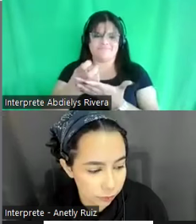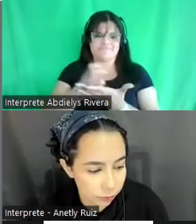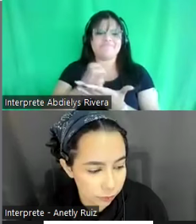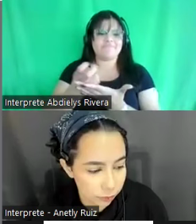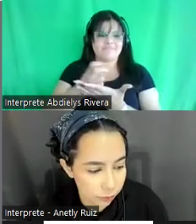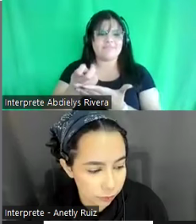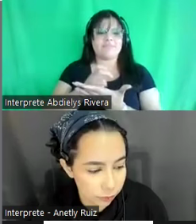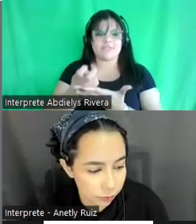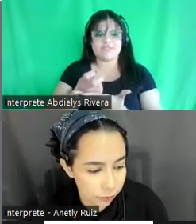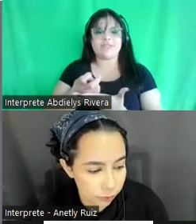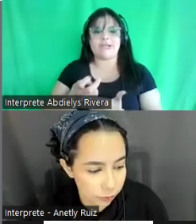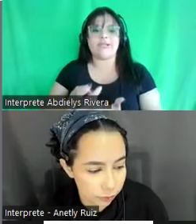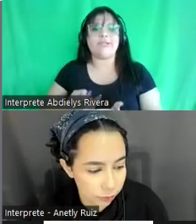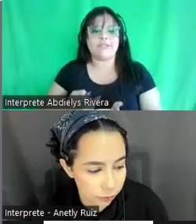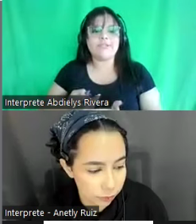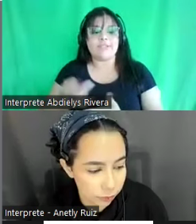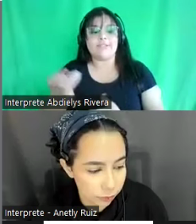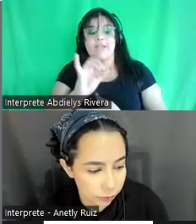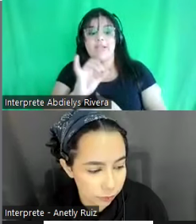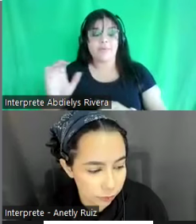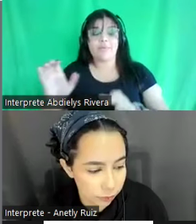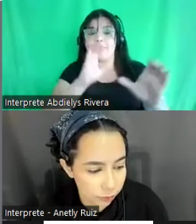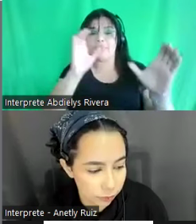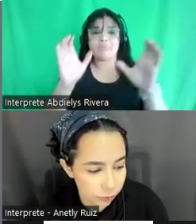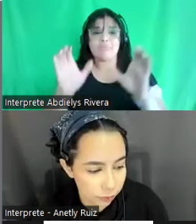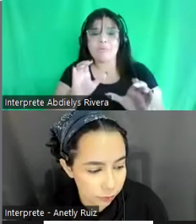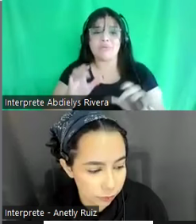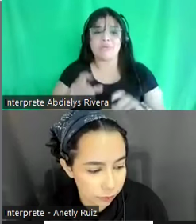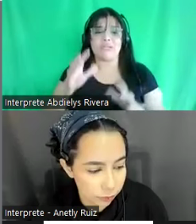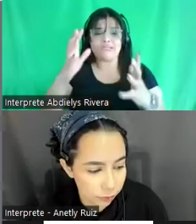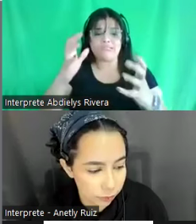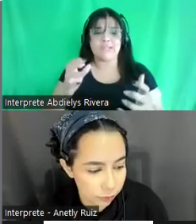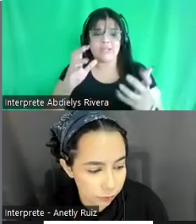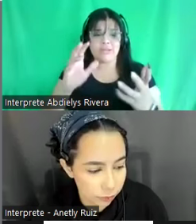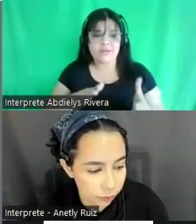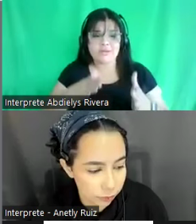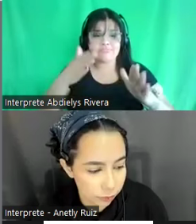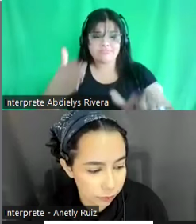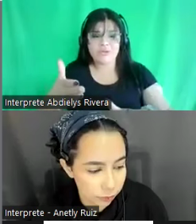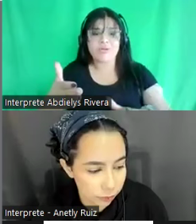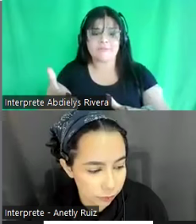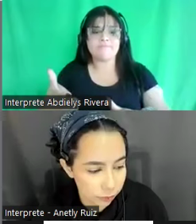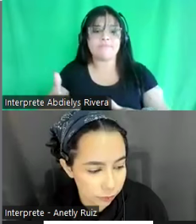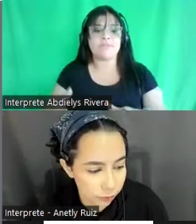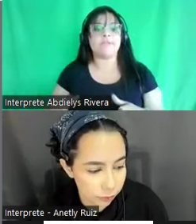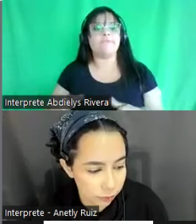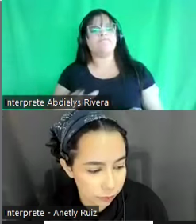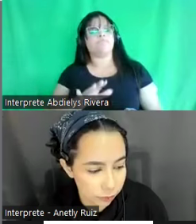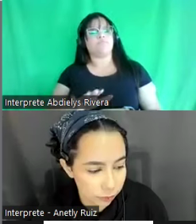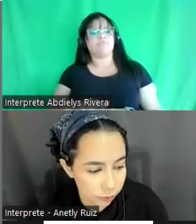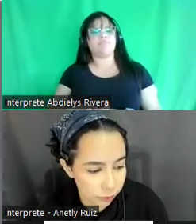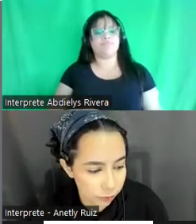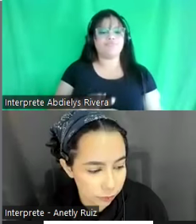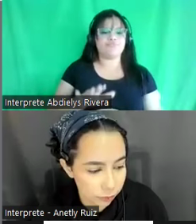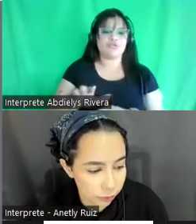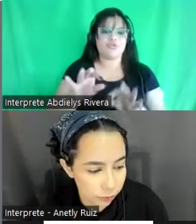con intención de quitarse la vida. Ante la pronta acción de sus familiares, no presenta daños significativos